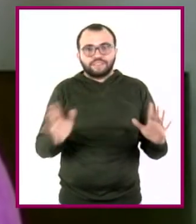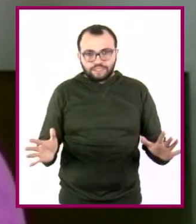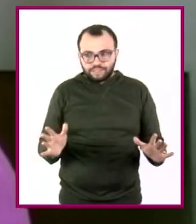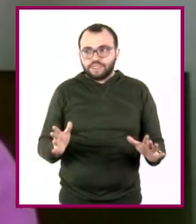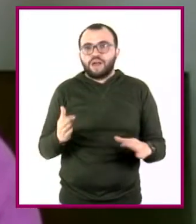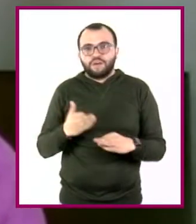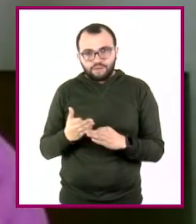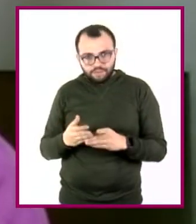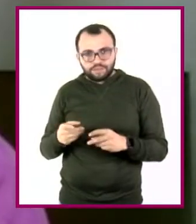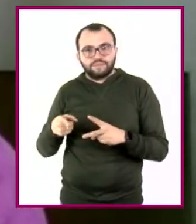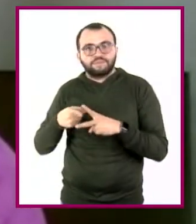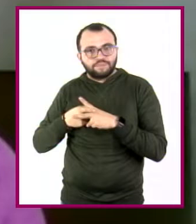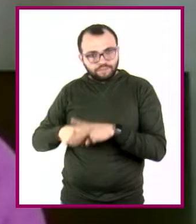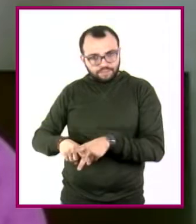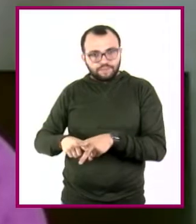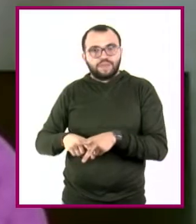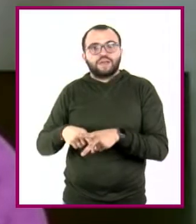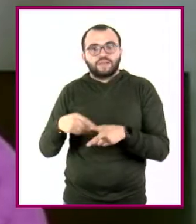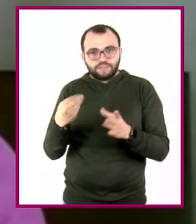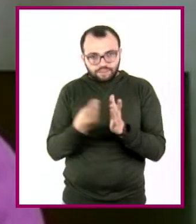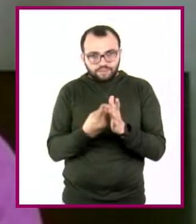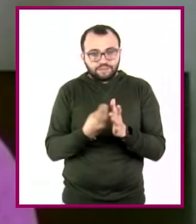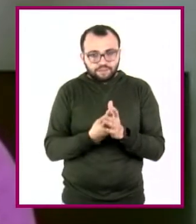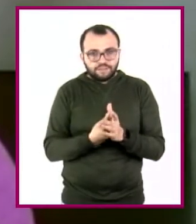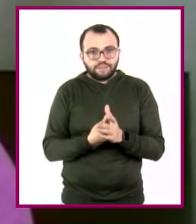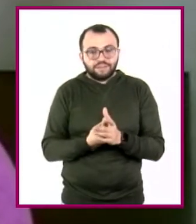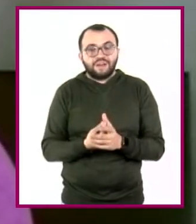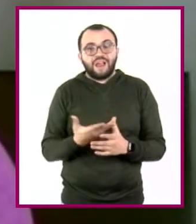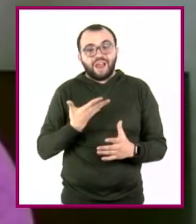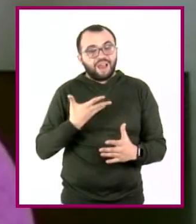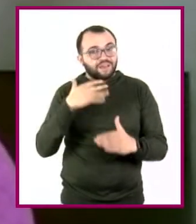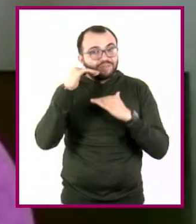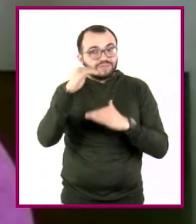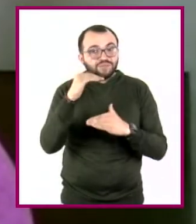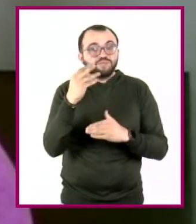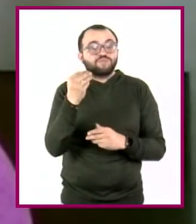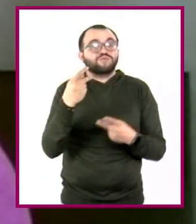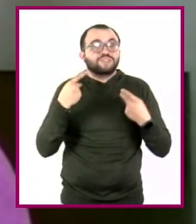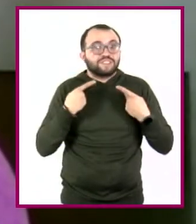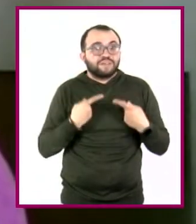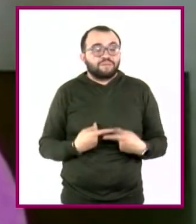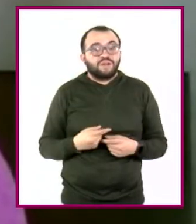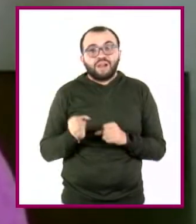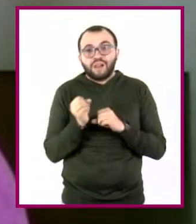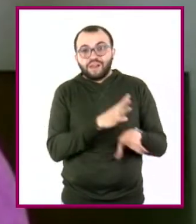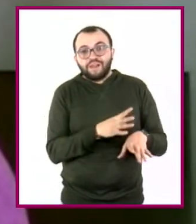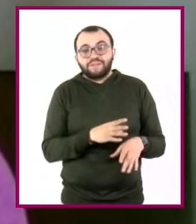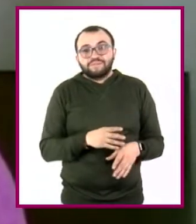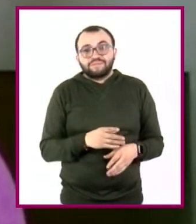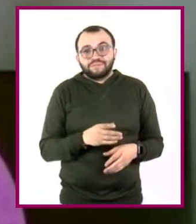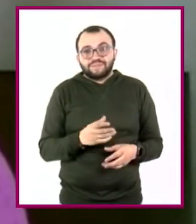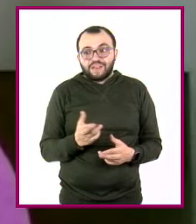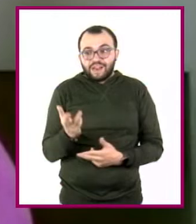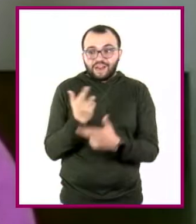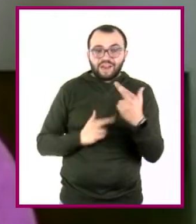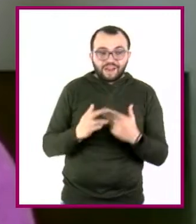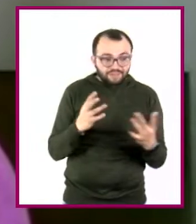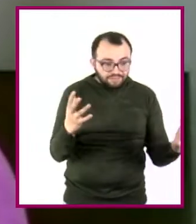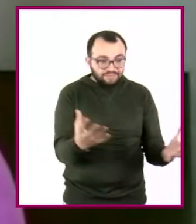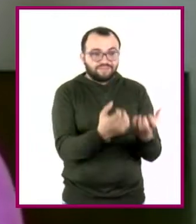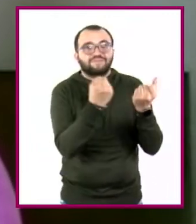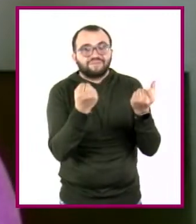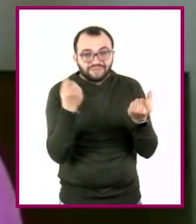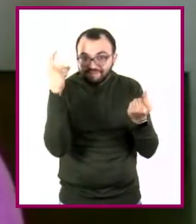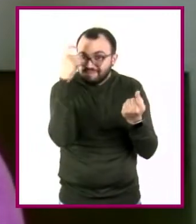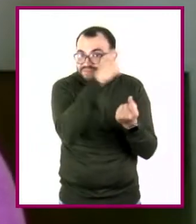la afluencia es limitada y mucha gente abandonó. Y va a ser importante recuperarlos, va a ser importante hacer un trabajo social para